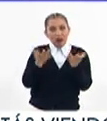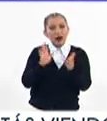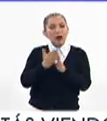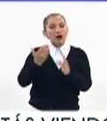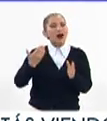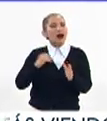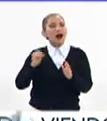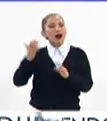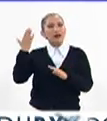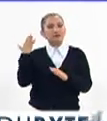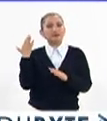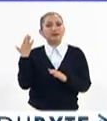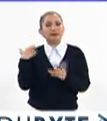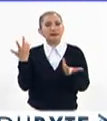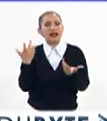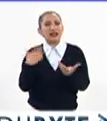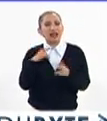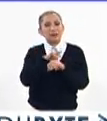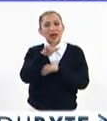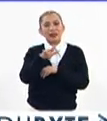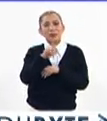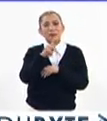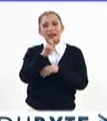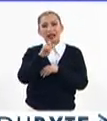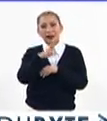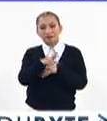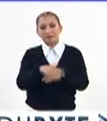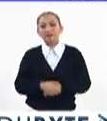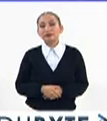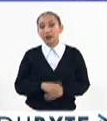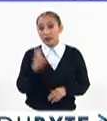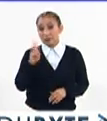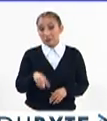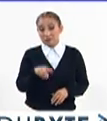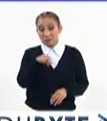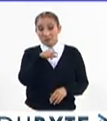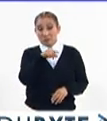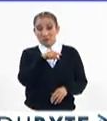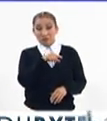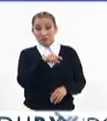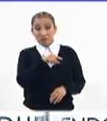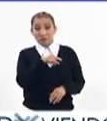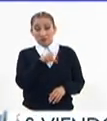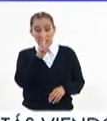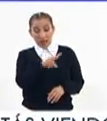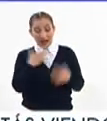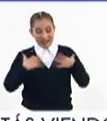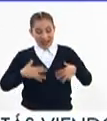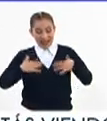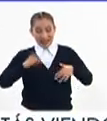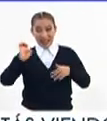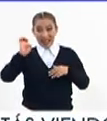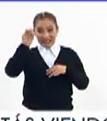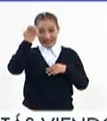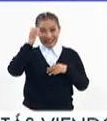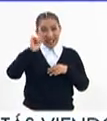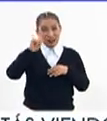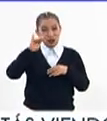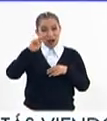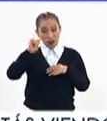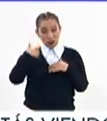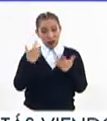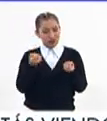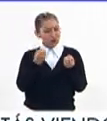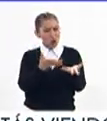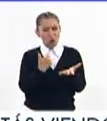de las ascensiones de Picard. Y evidentemente el traje astronáutico es una